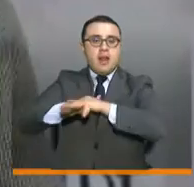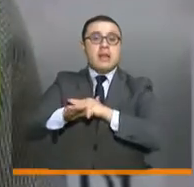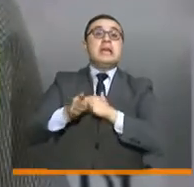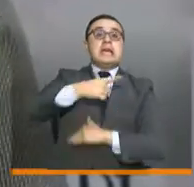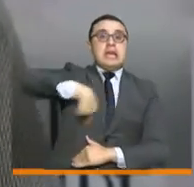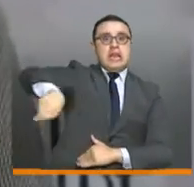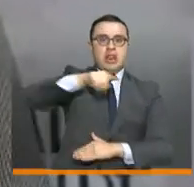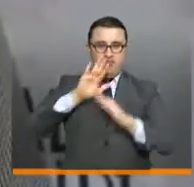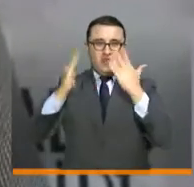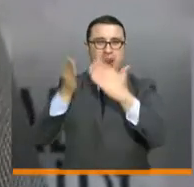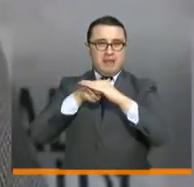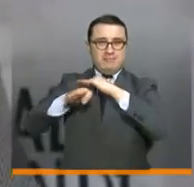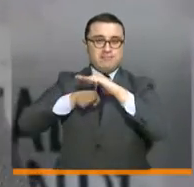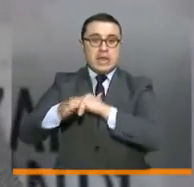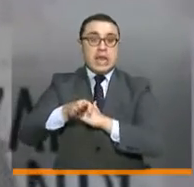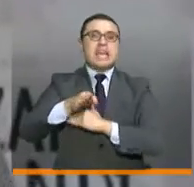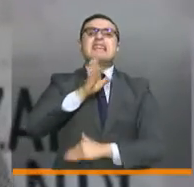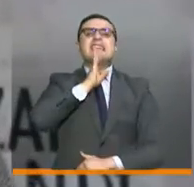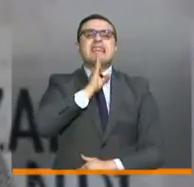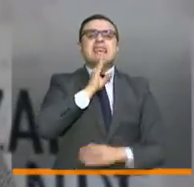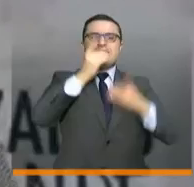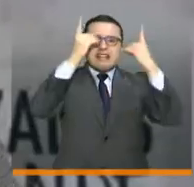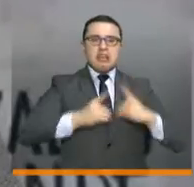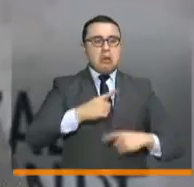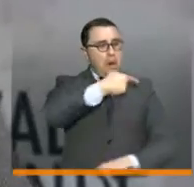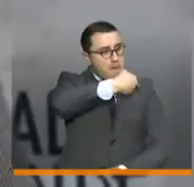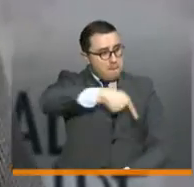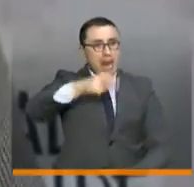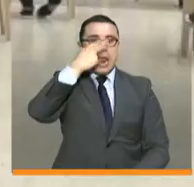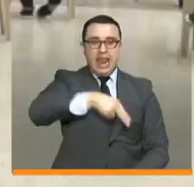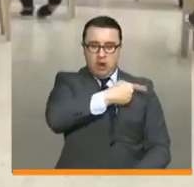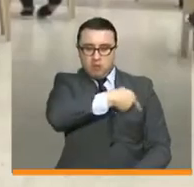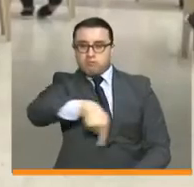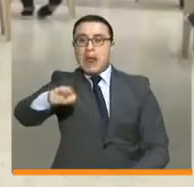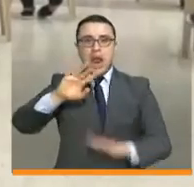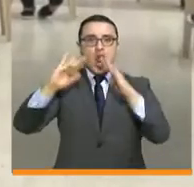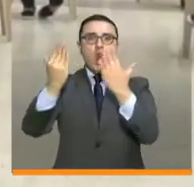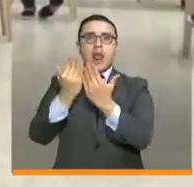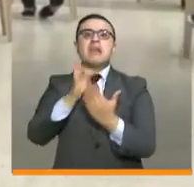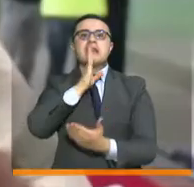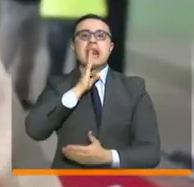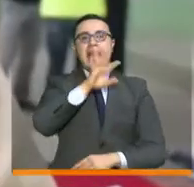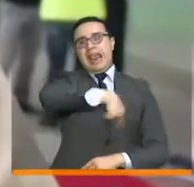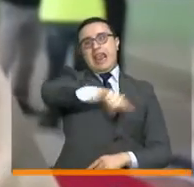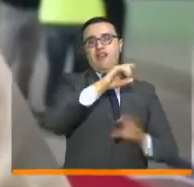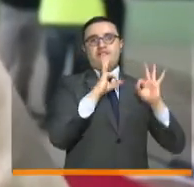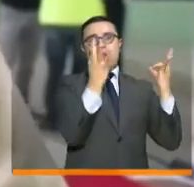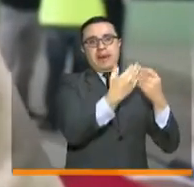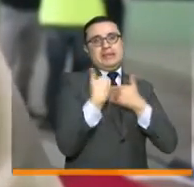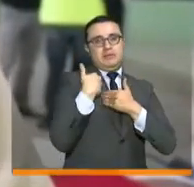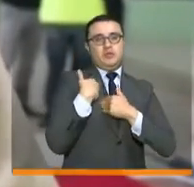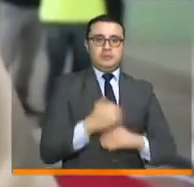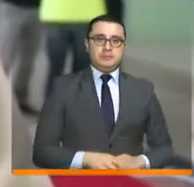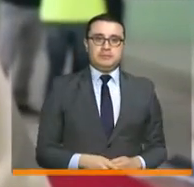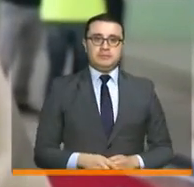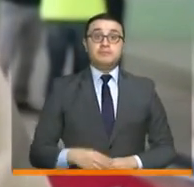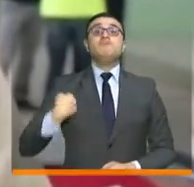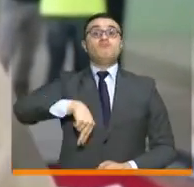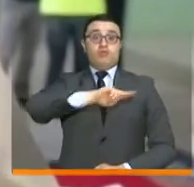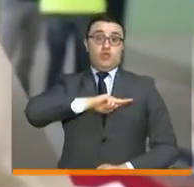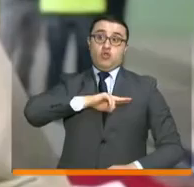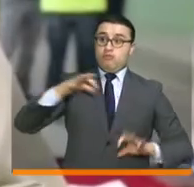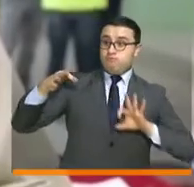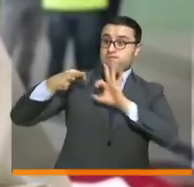sean las familias quienes decidan si envían su niño o su joven al colegio. Y estamos de la mano del Ministerio de Educación